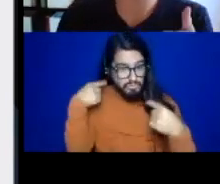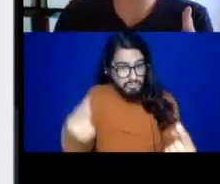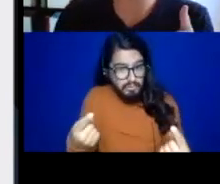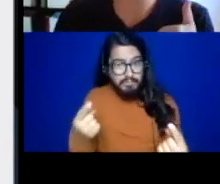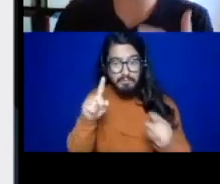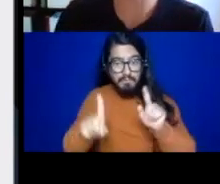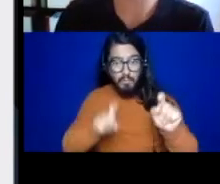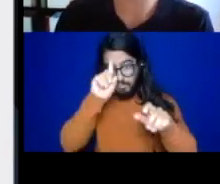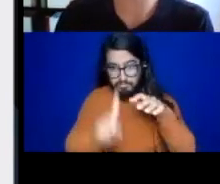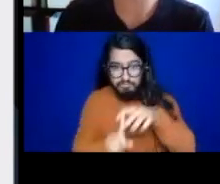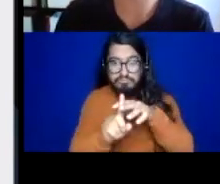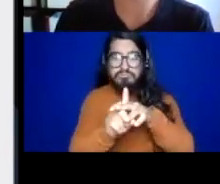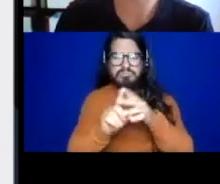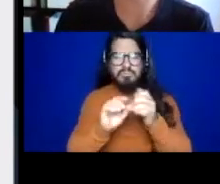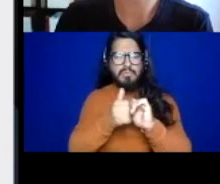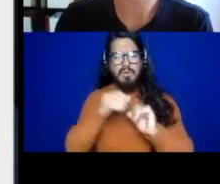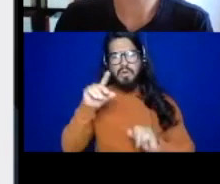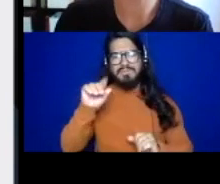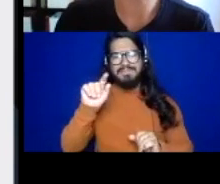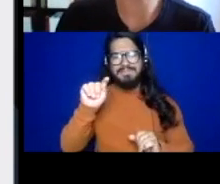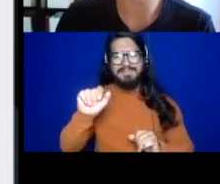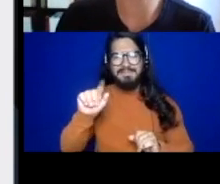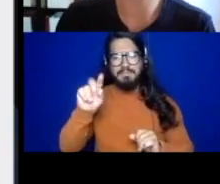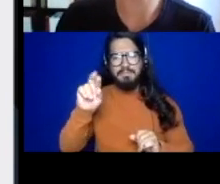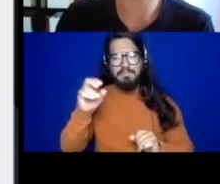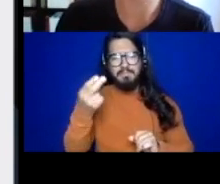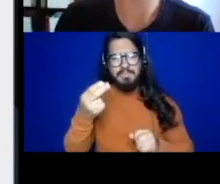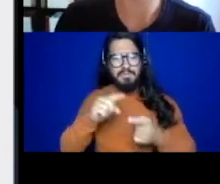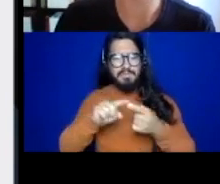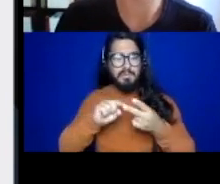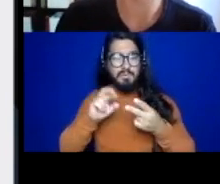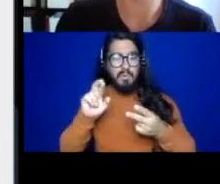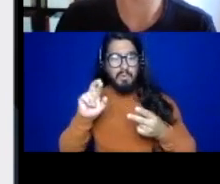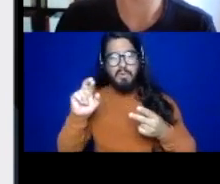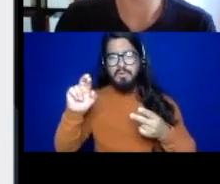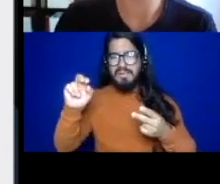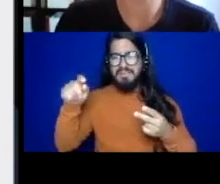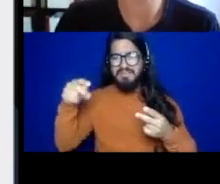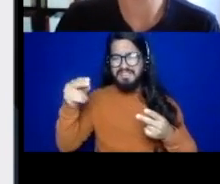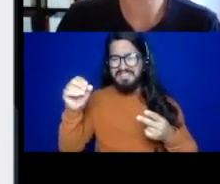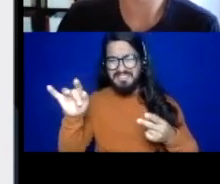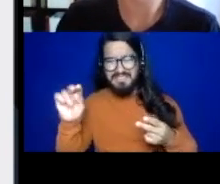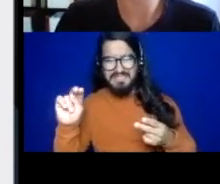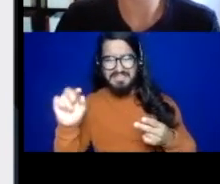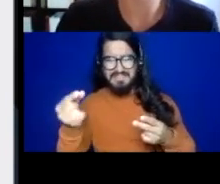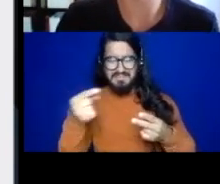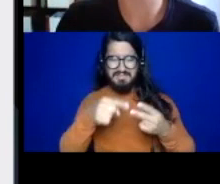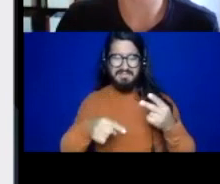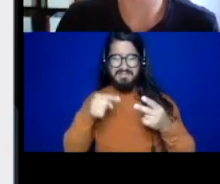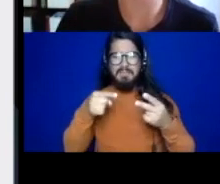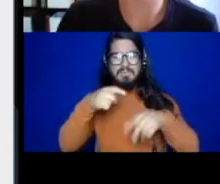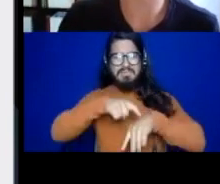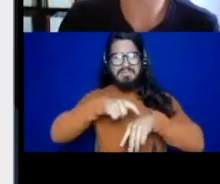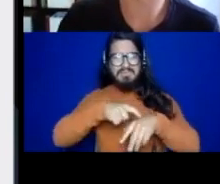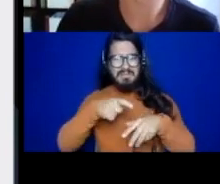alguna información sobre básicamente el phishing o sobre la filtración de datos